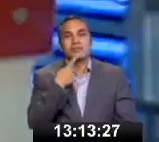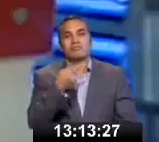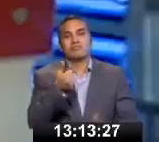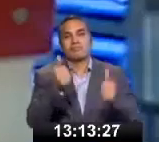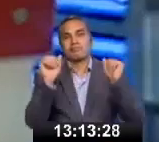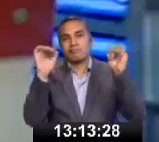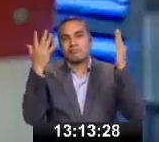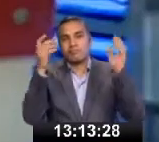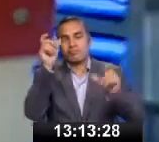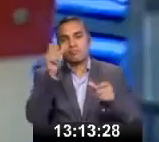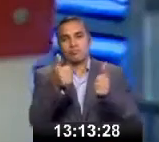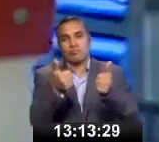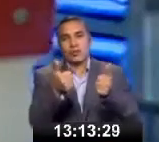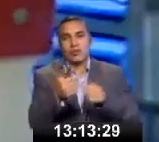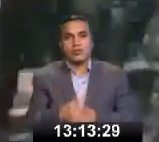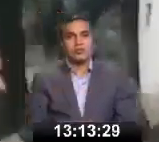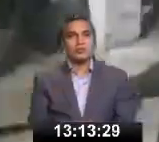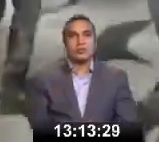destacar.